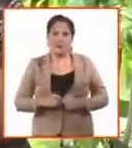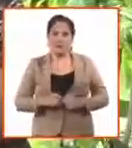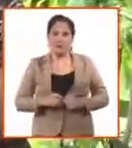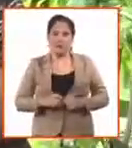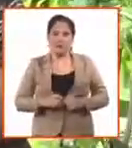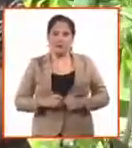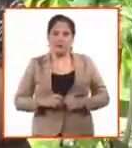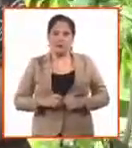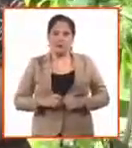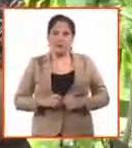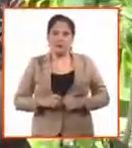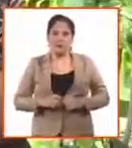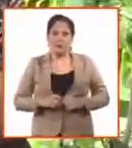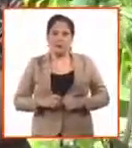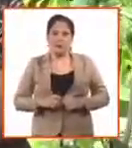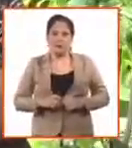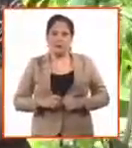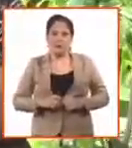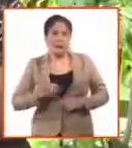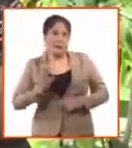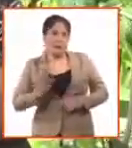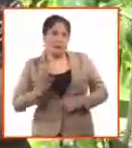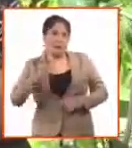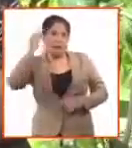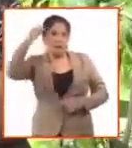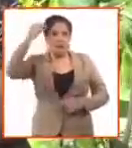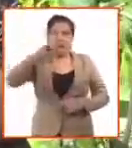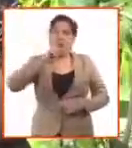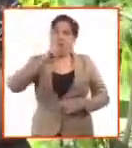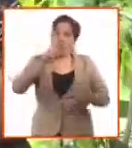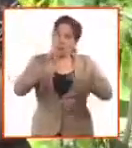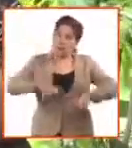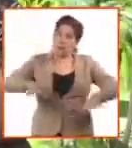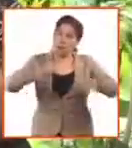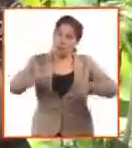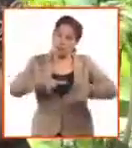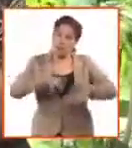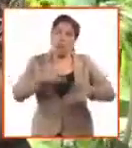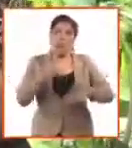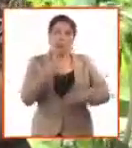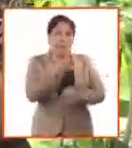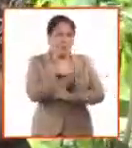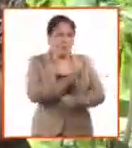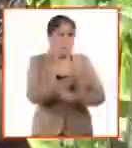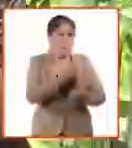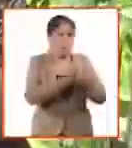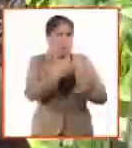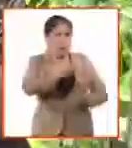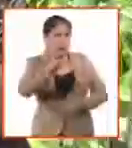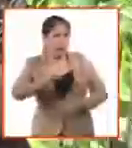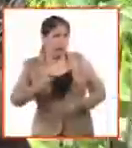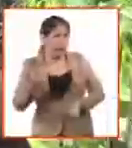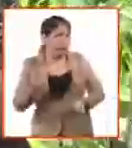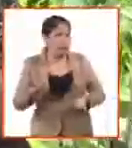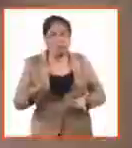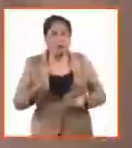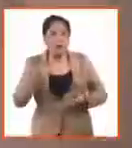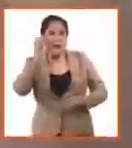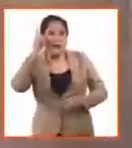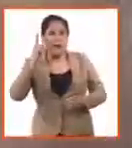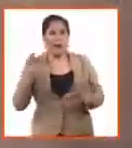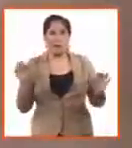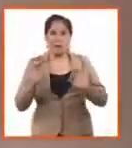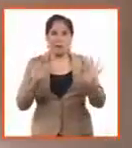mantenerlo porque de lo contrario entonces estaríamos educando a personas sin gota sin idea